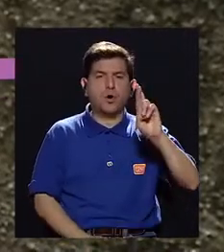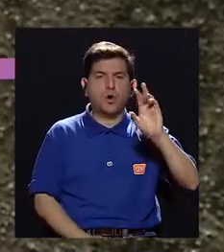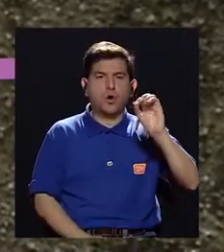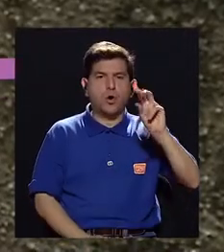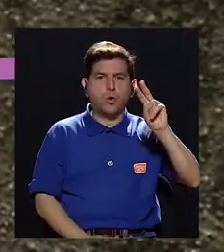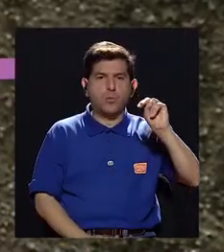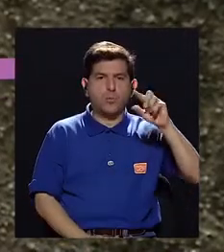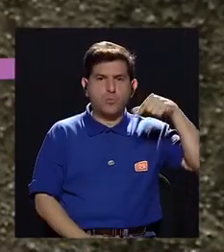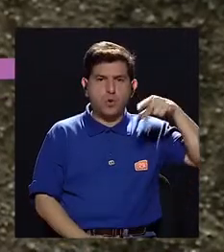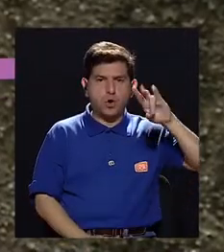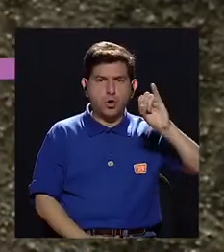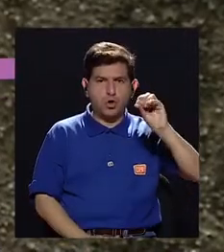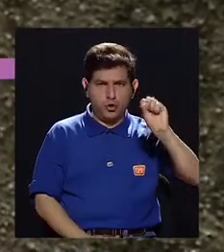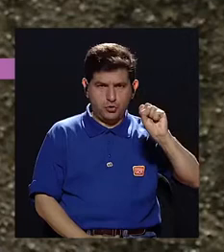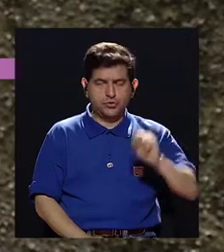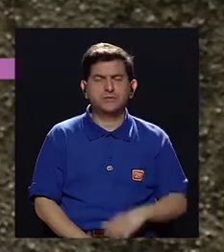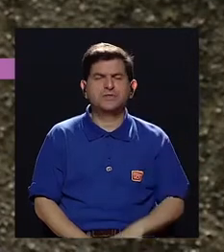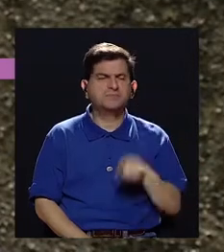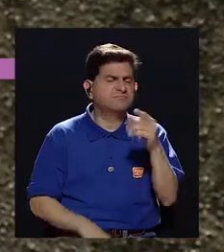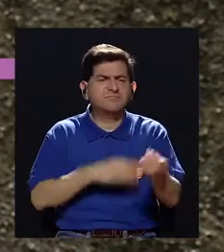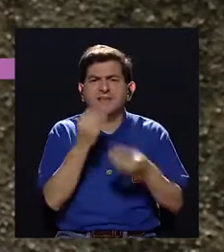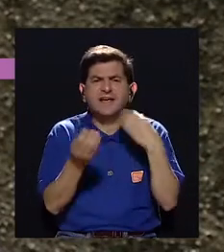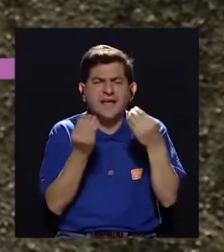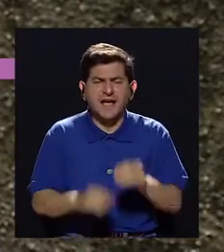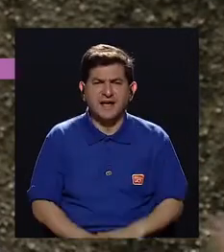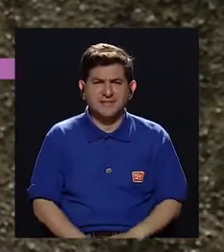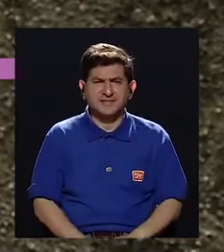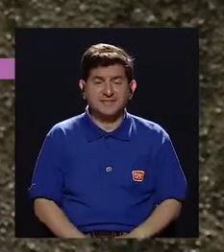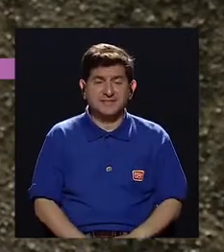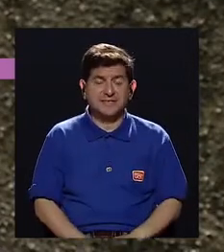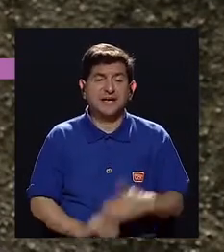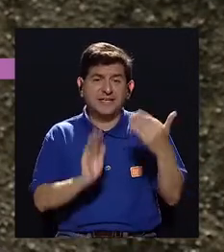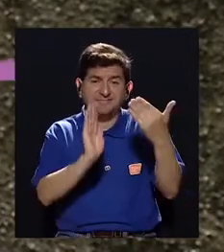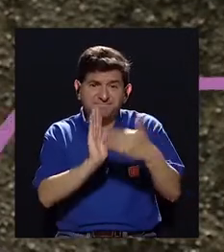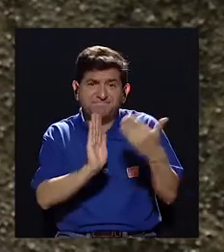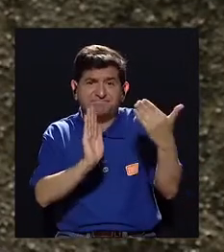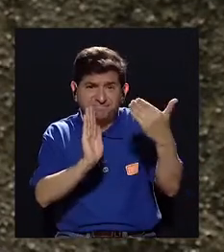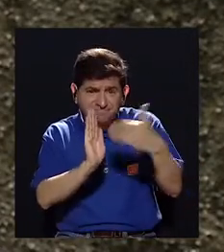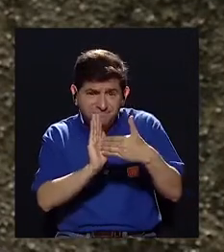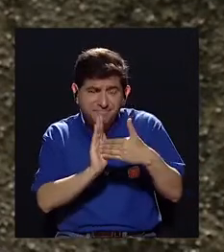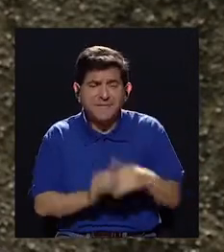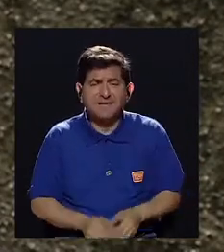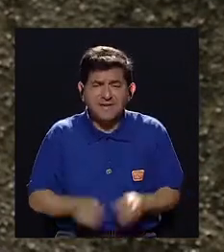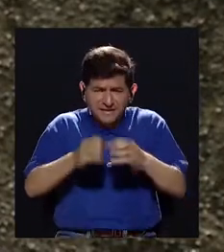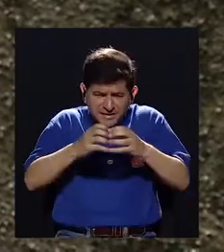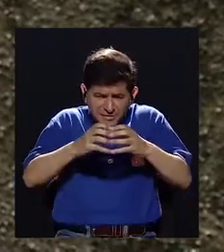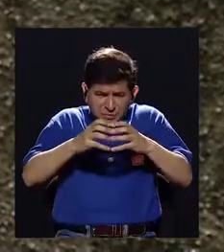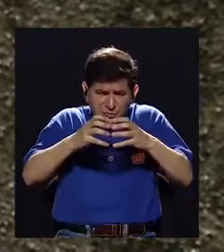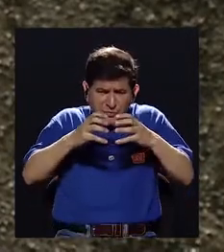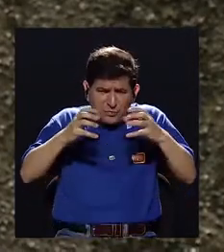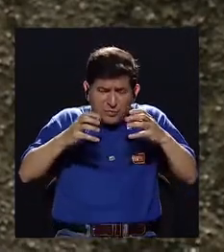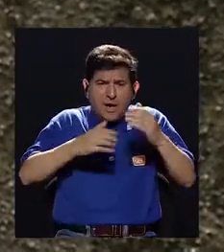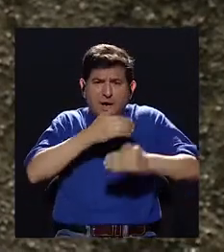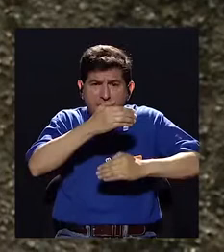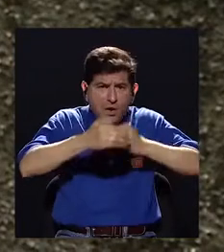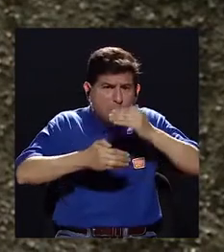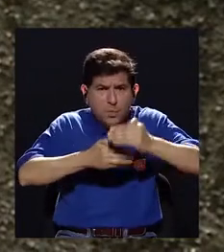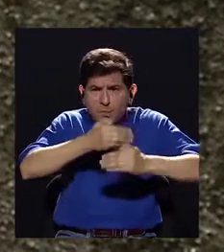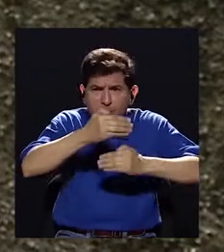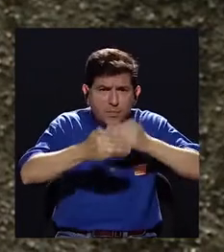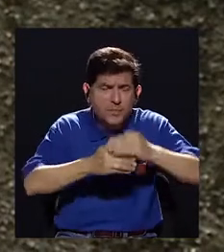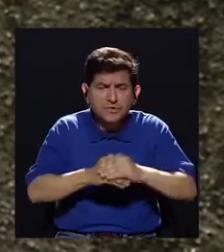que en realidad lo que hace es irla predisponiendo dentro de esa inflamación a